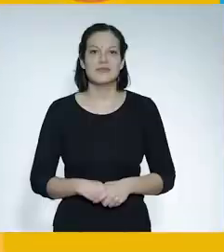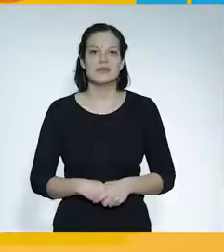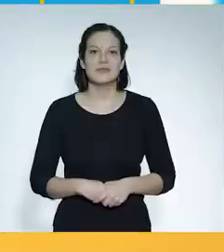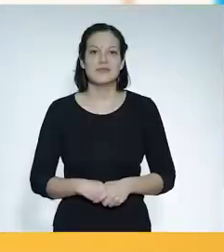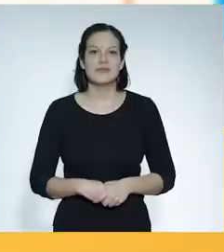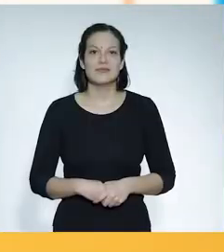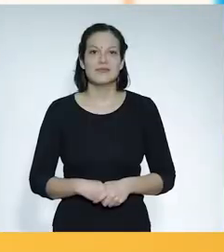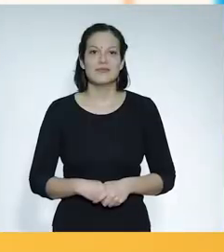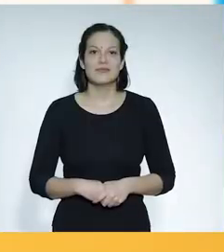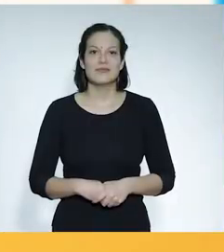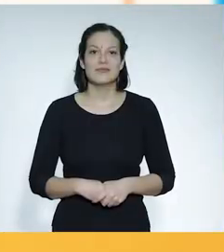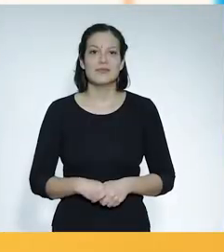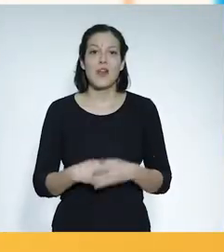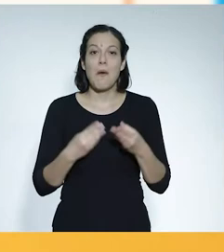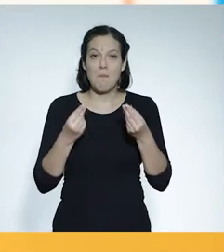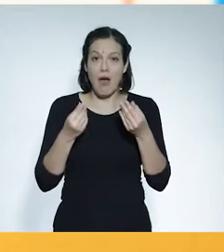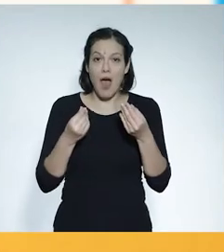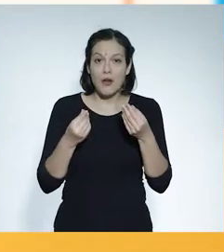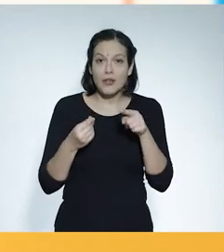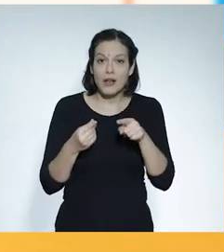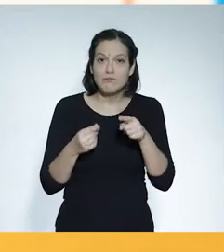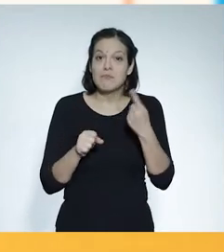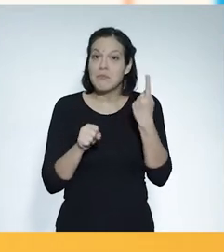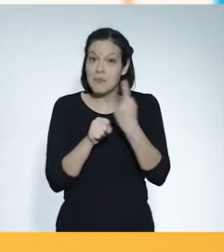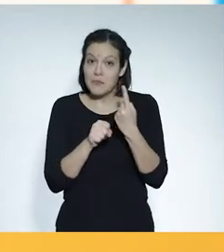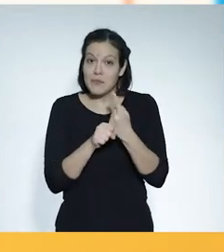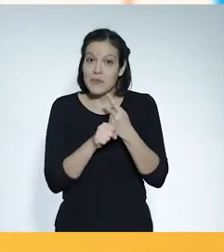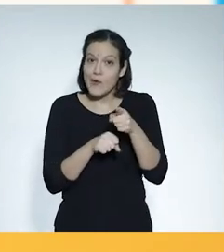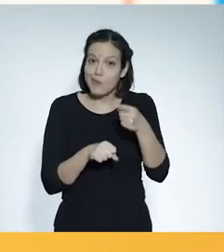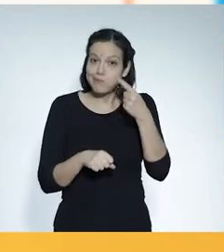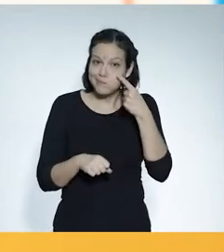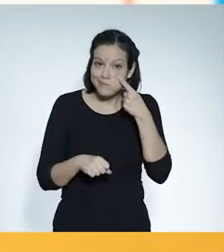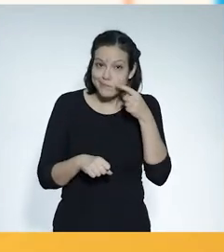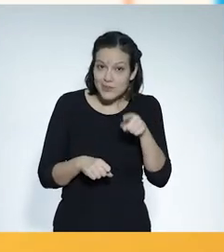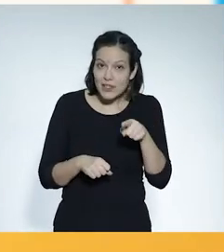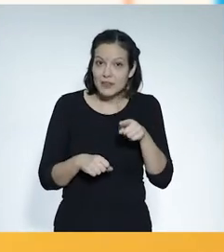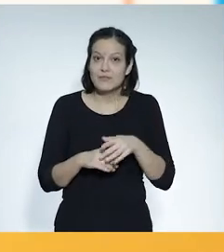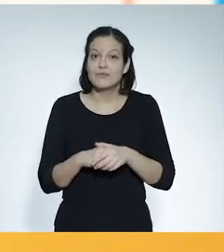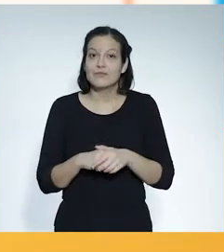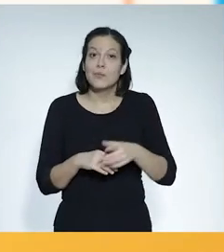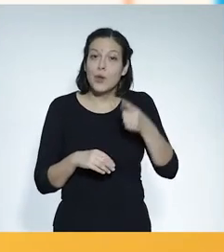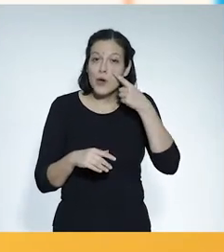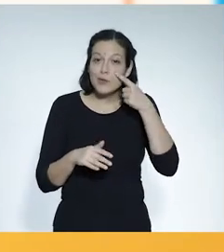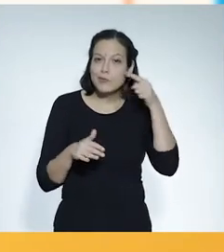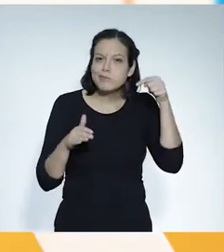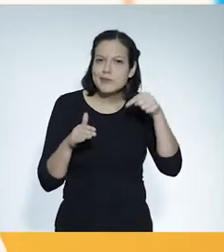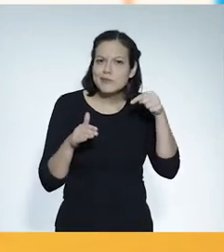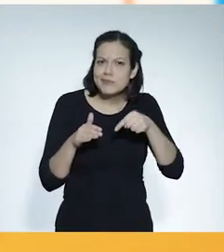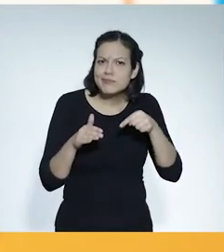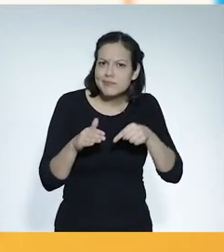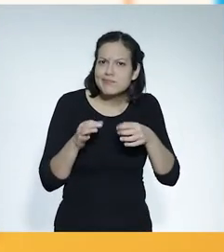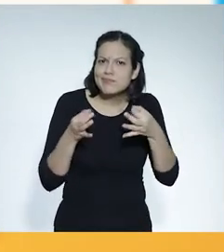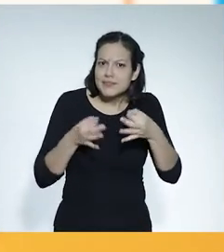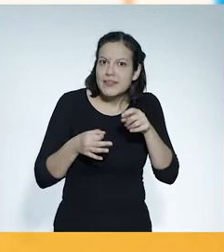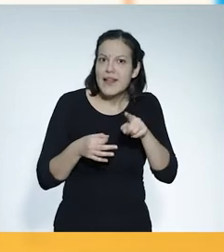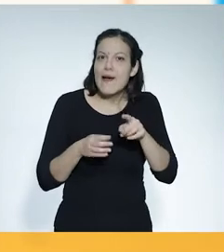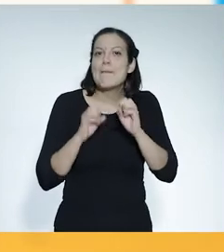Para valorar algo, primero hay que conocerlo. Y cuanto más lo conocemos, mejor podemos